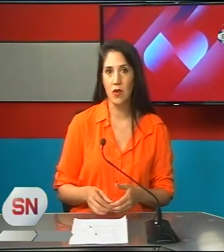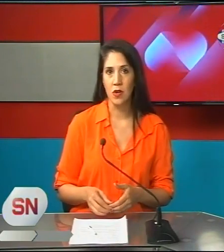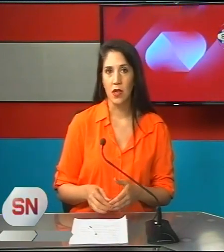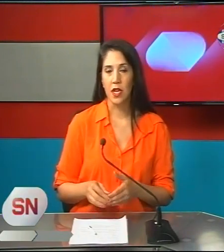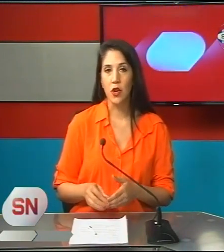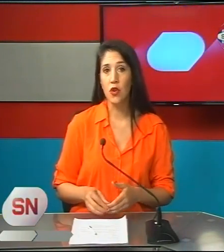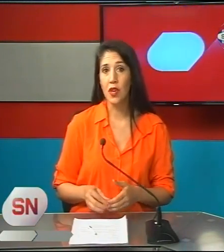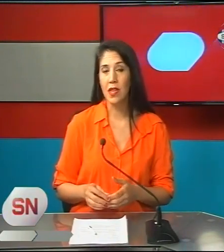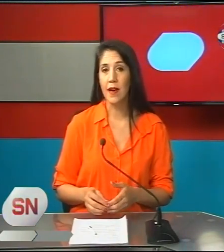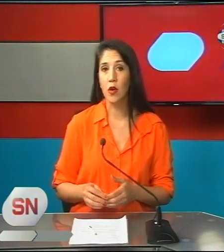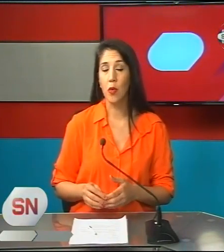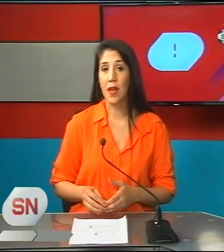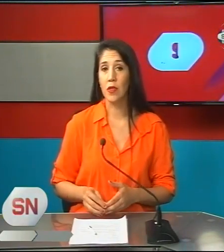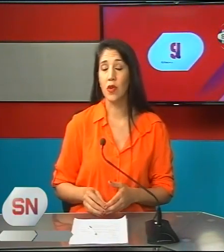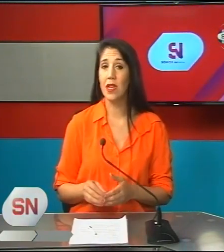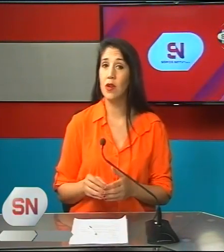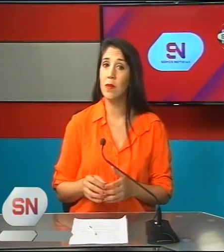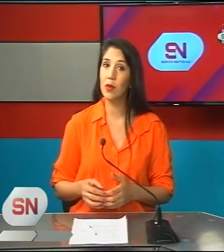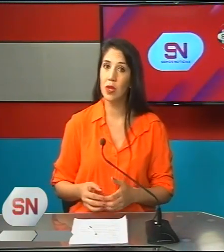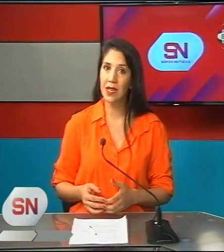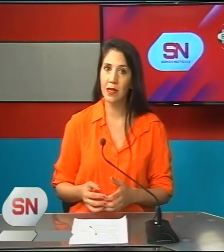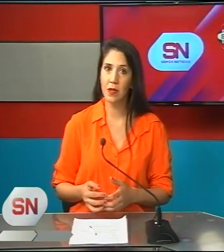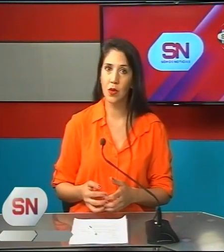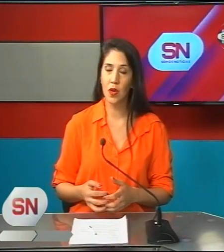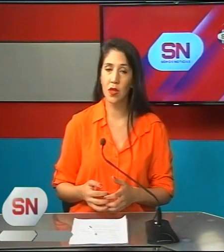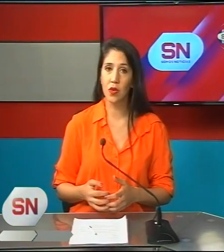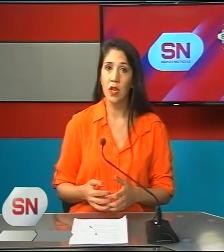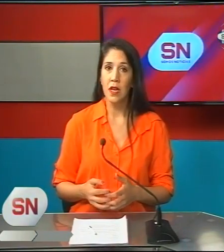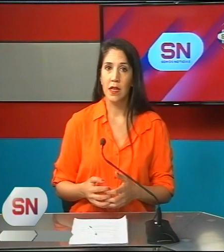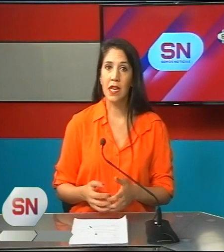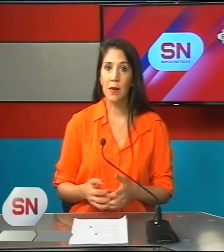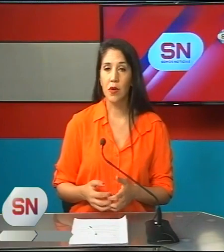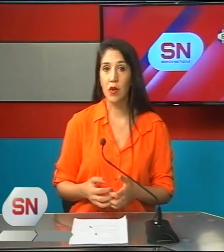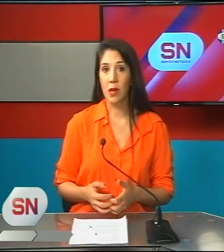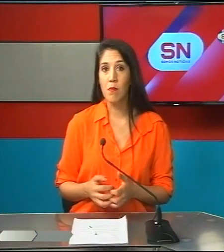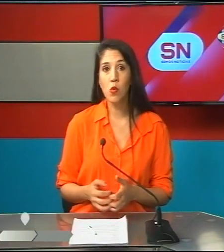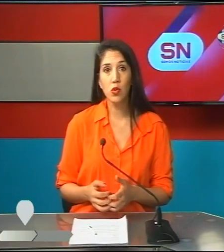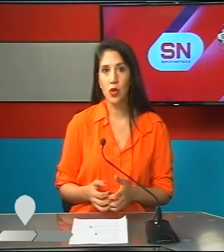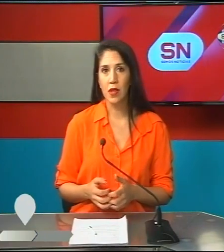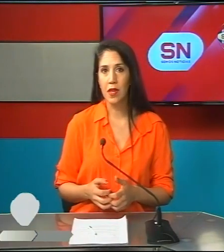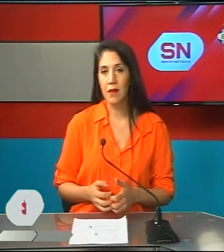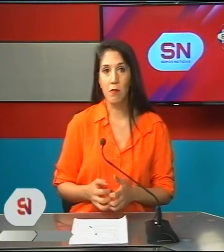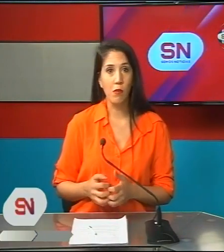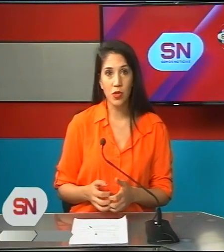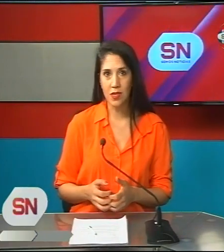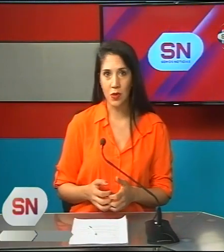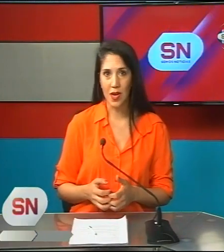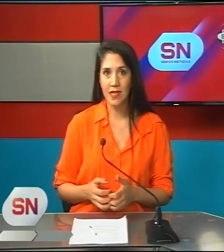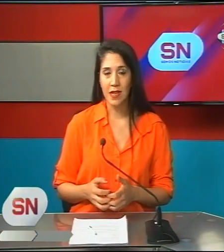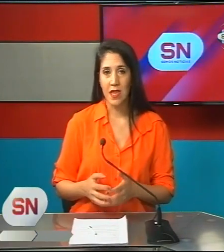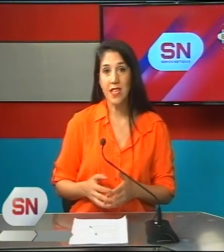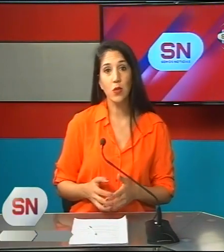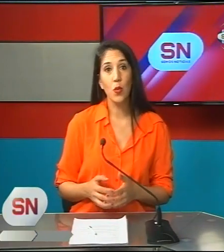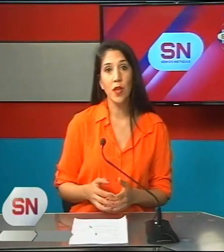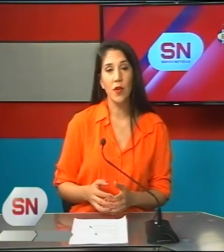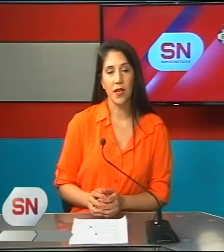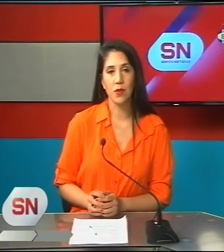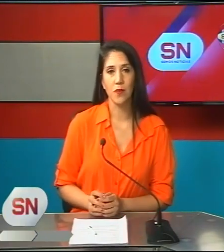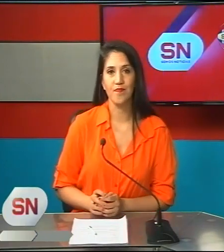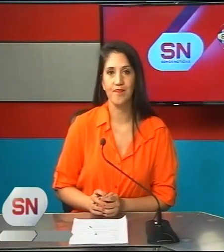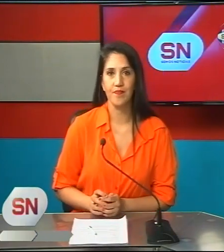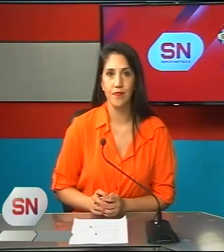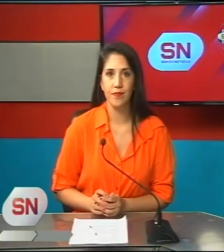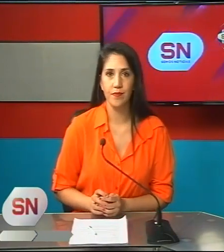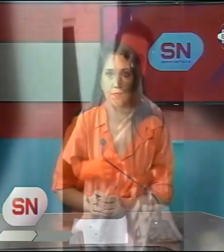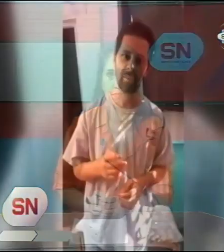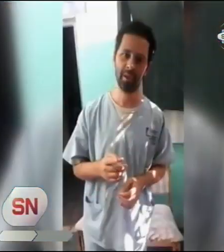desde enero que no están cobrando. Y lo importante de todo esto tiene que ver con que muchos dedican muchas horas y es su único